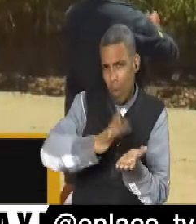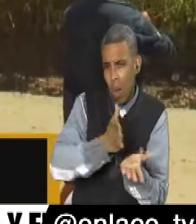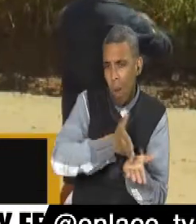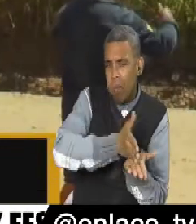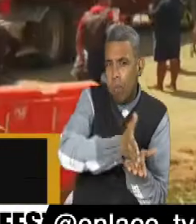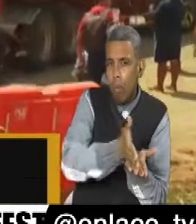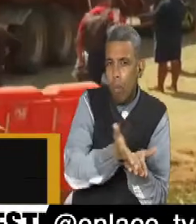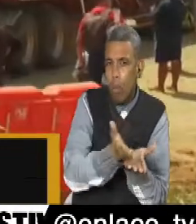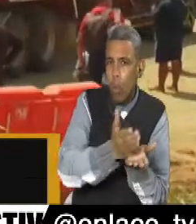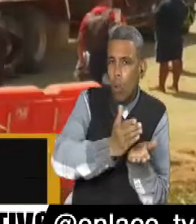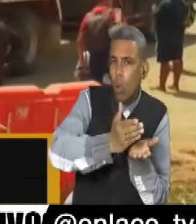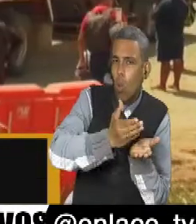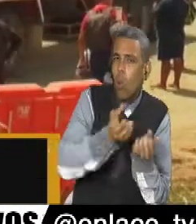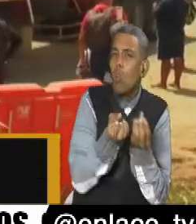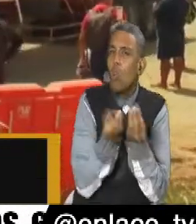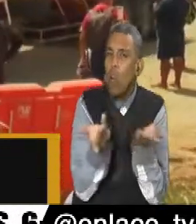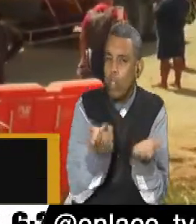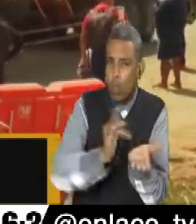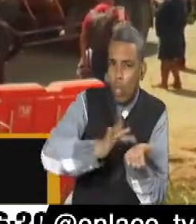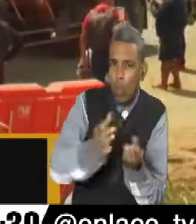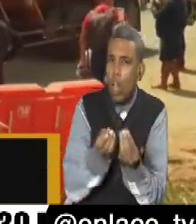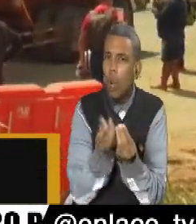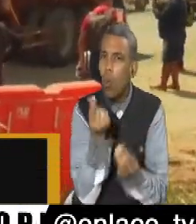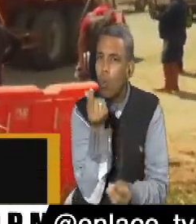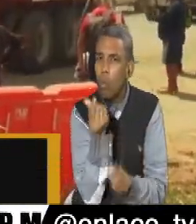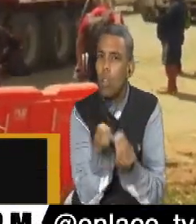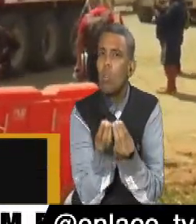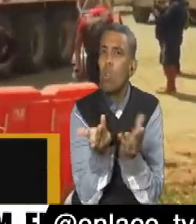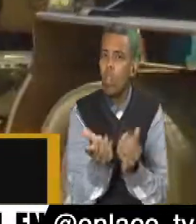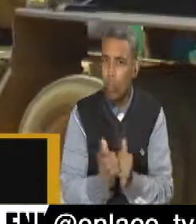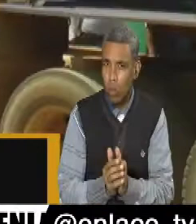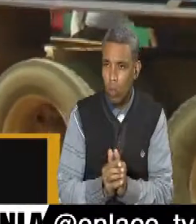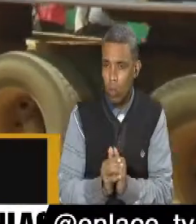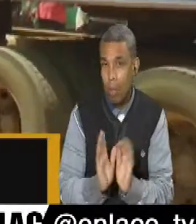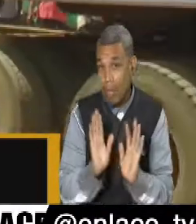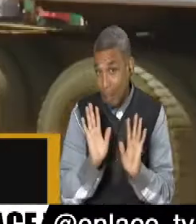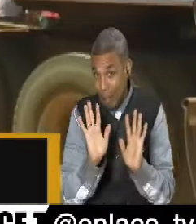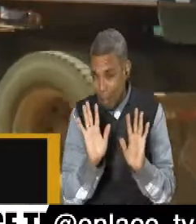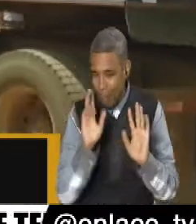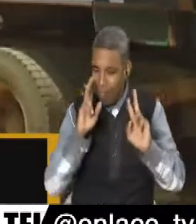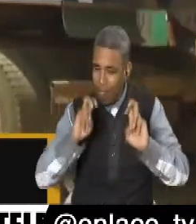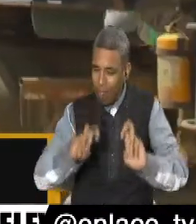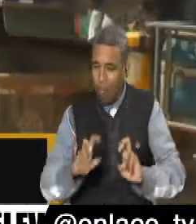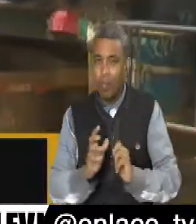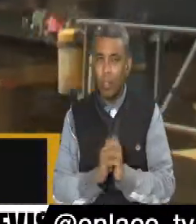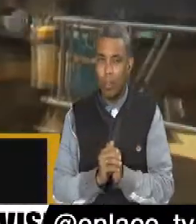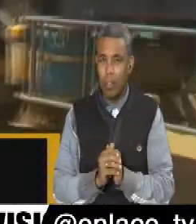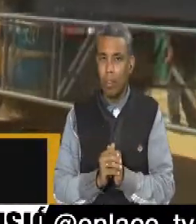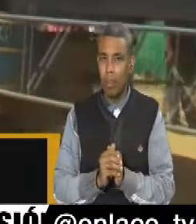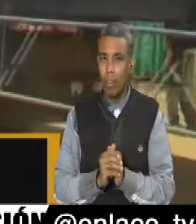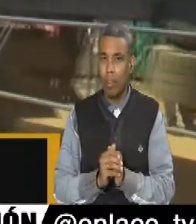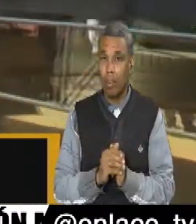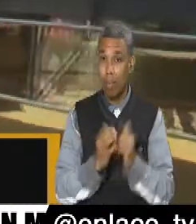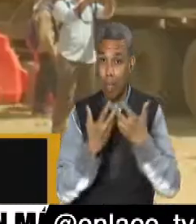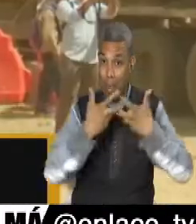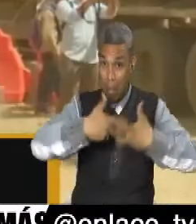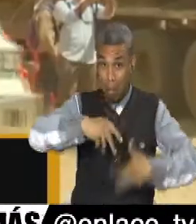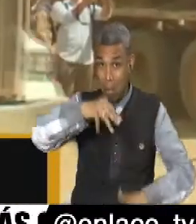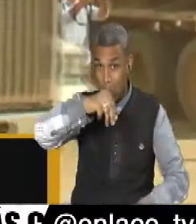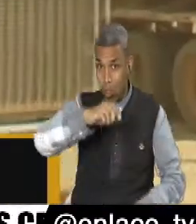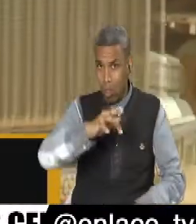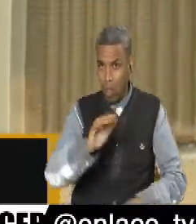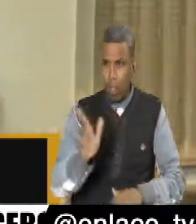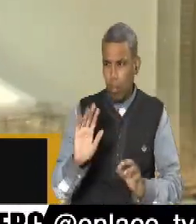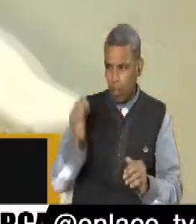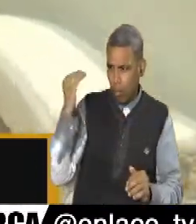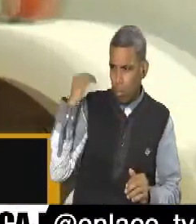los proveedores. Pues ellos fueron abiertos al entregar los soportes de los pagos, y estamos cotejando con las reclamaciones